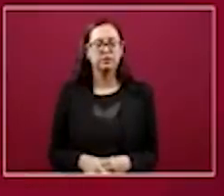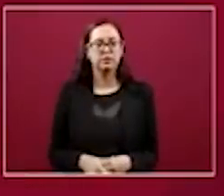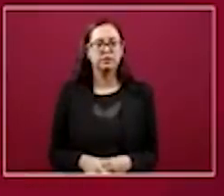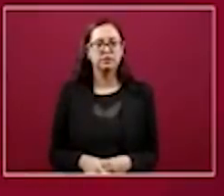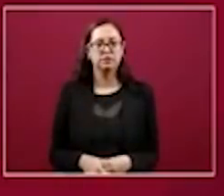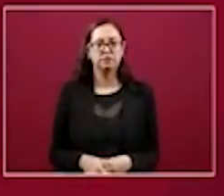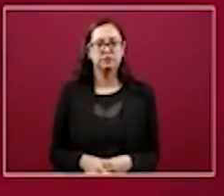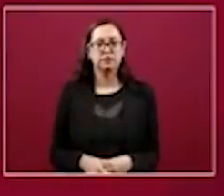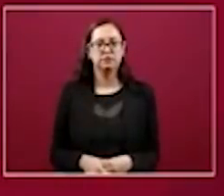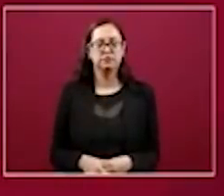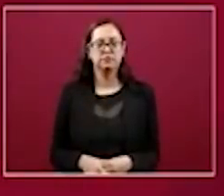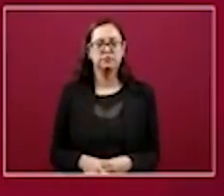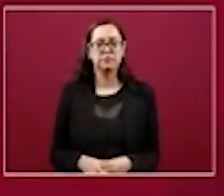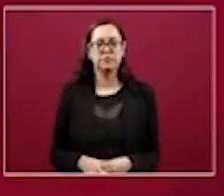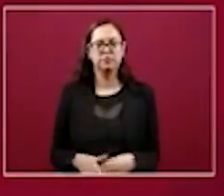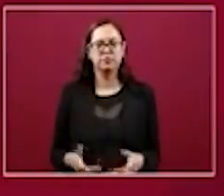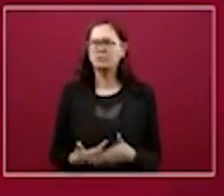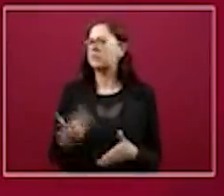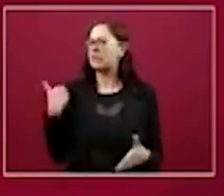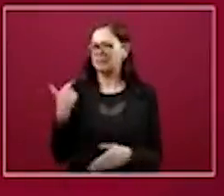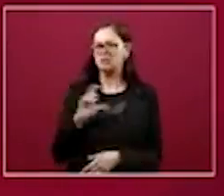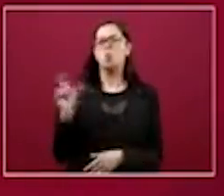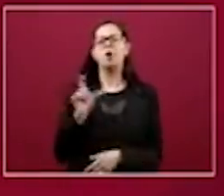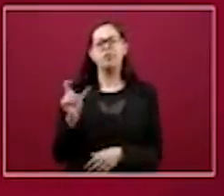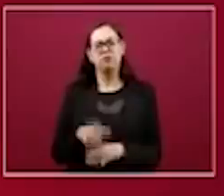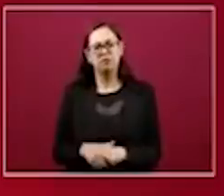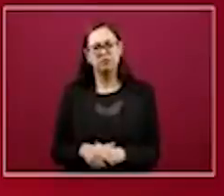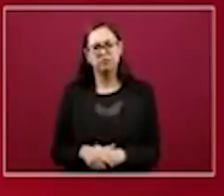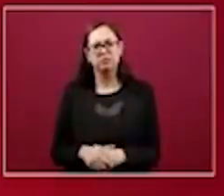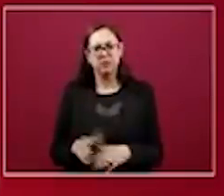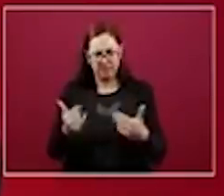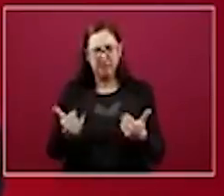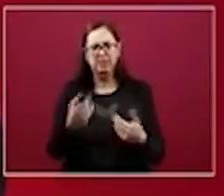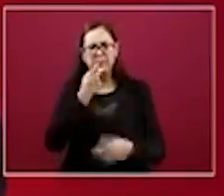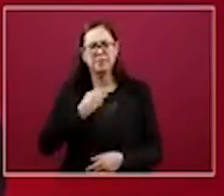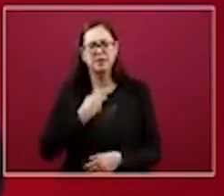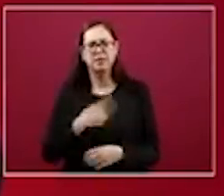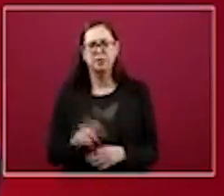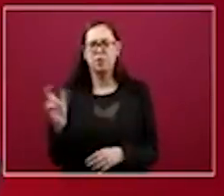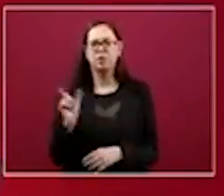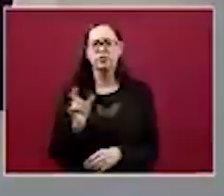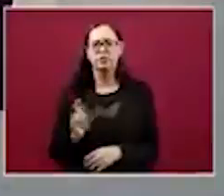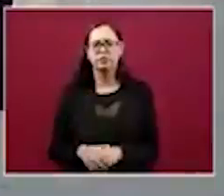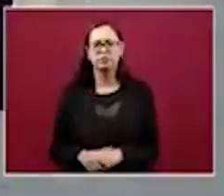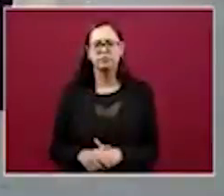se había visto esto? Díganme.